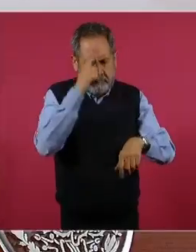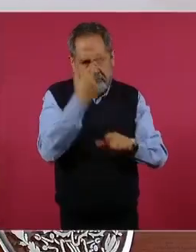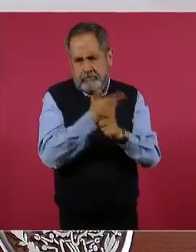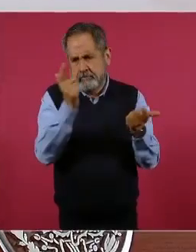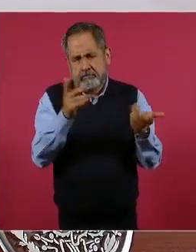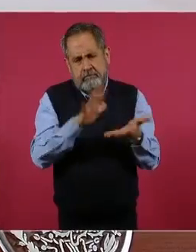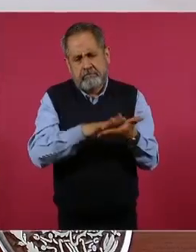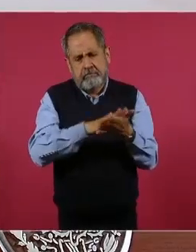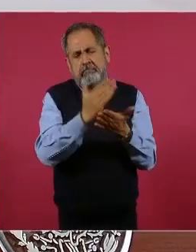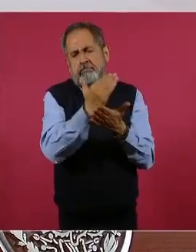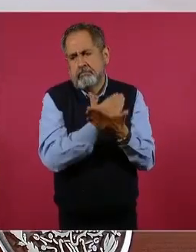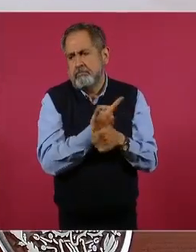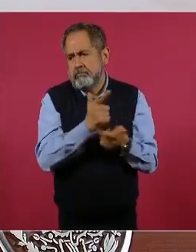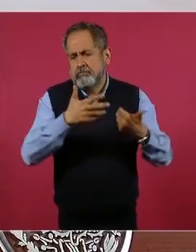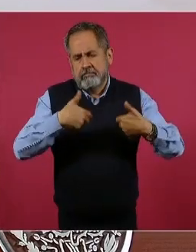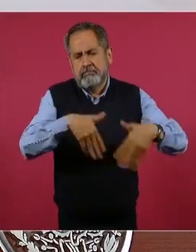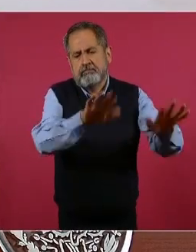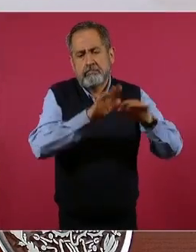reducen penas,